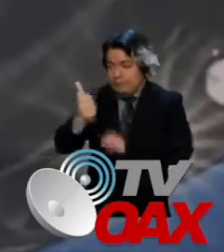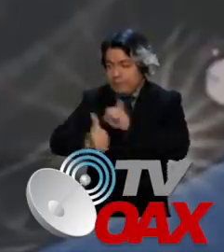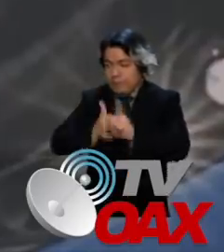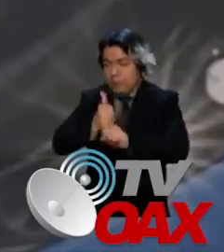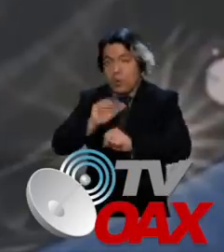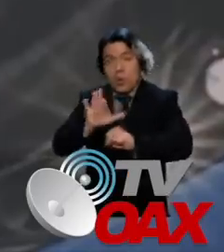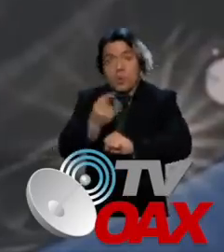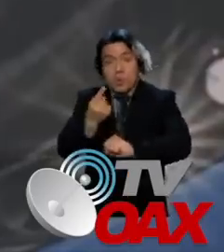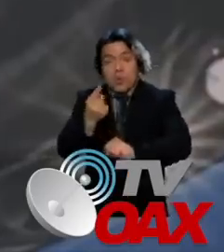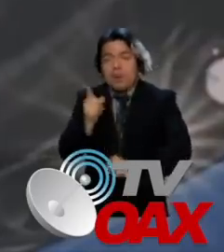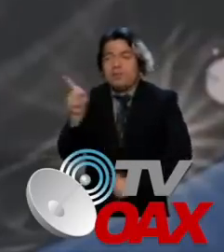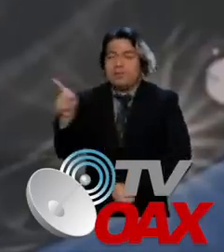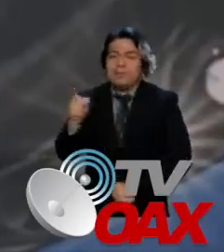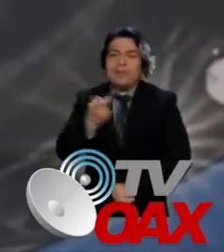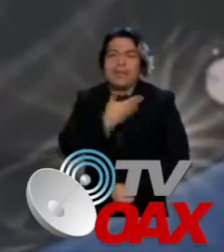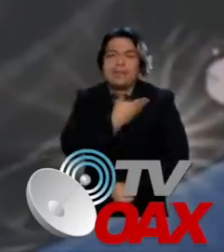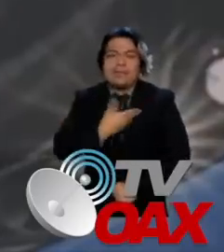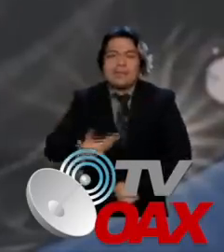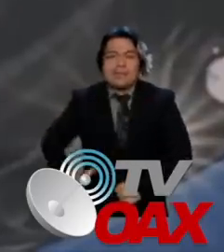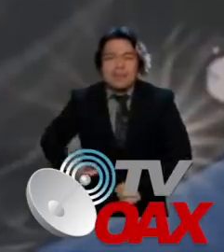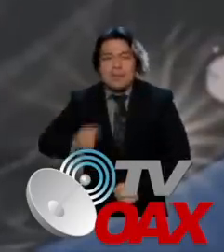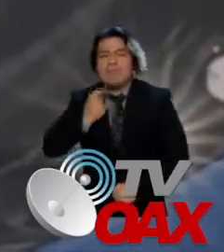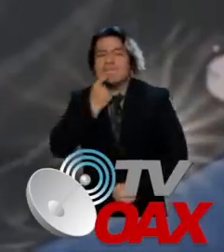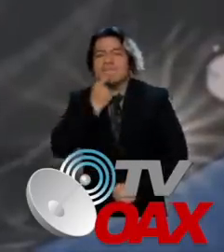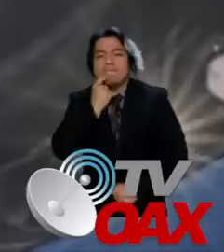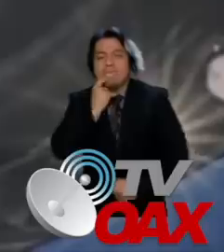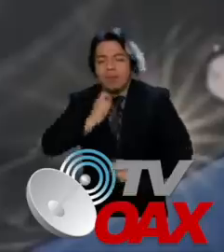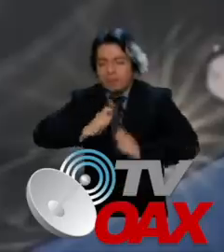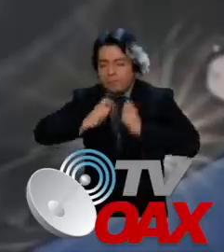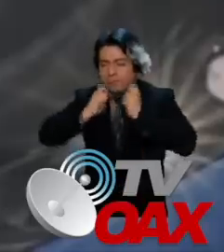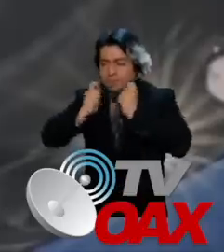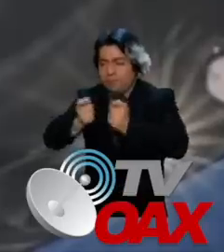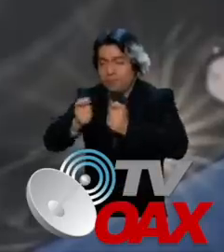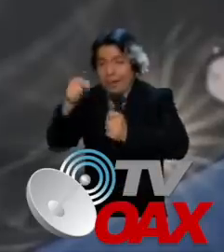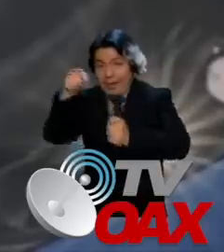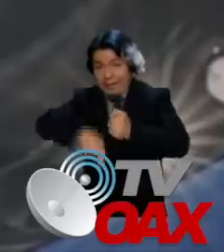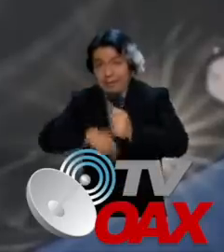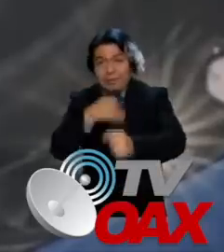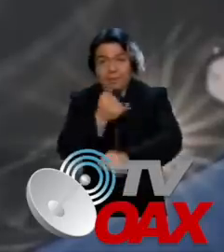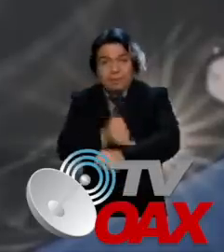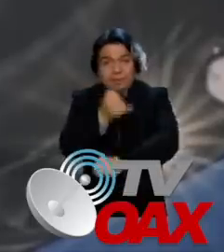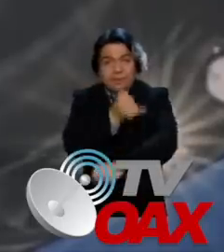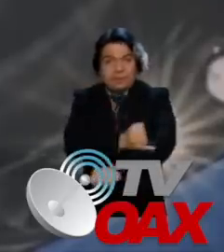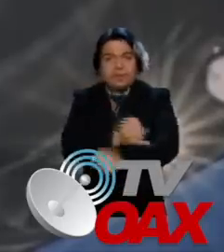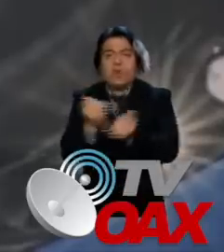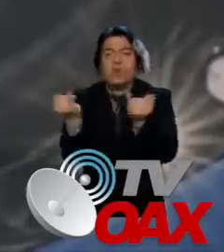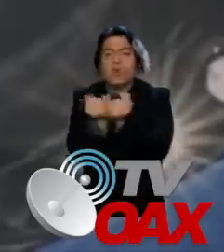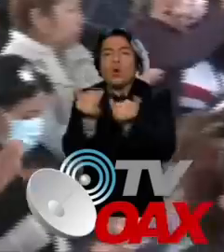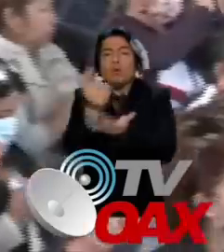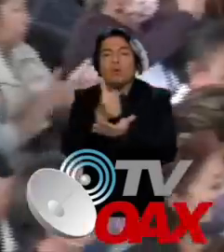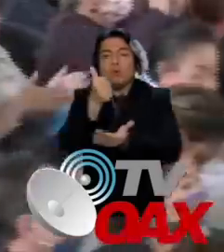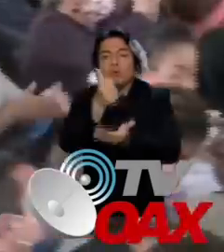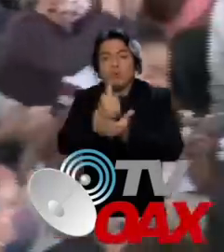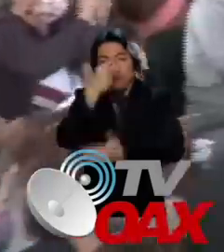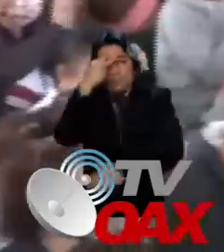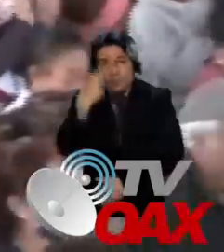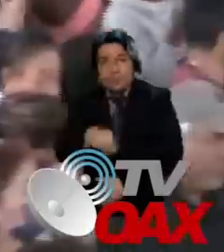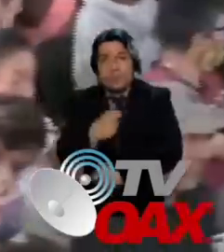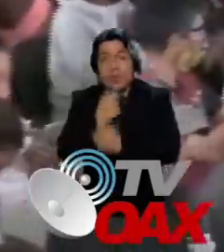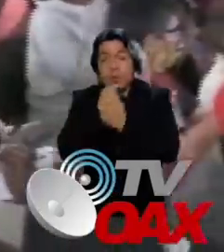presidente Andrés Manuel López Obrador. Y aquí en Iztapalapa, como en toda la ciudad, cada niño y